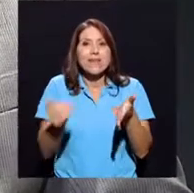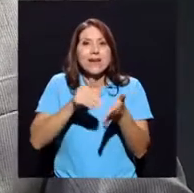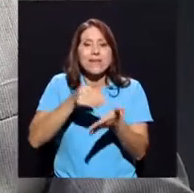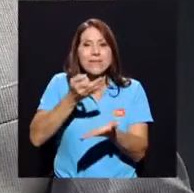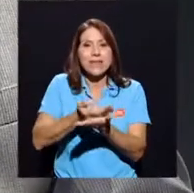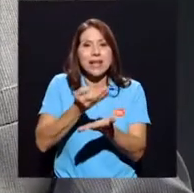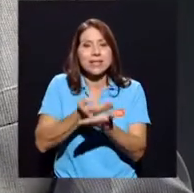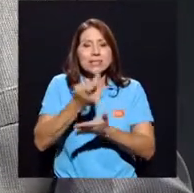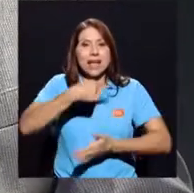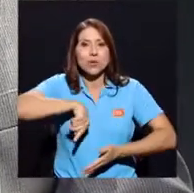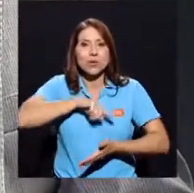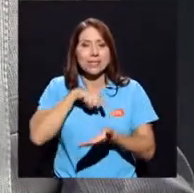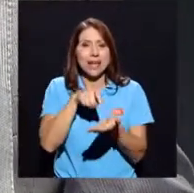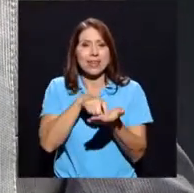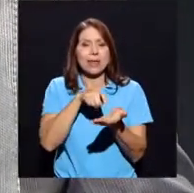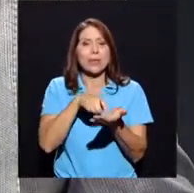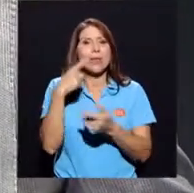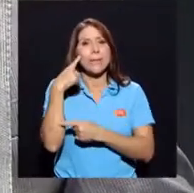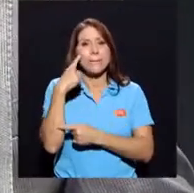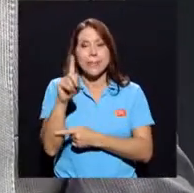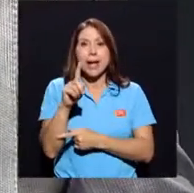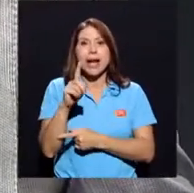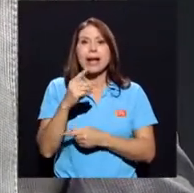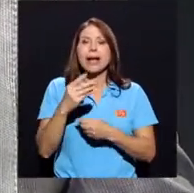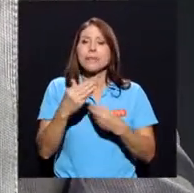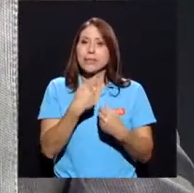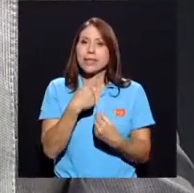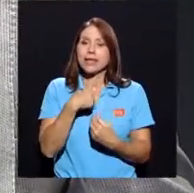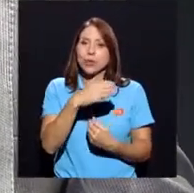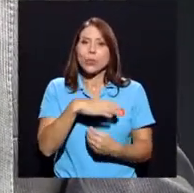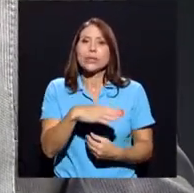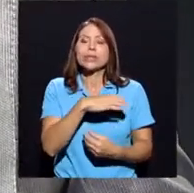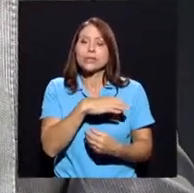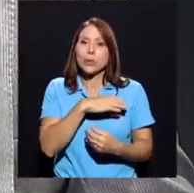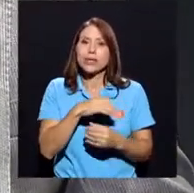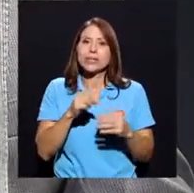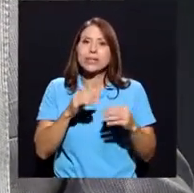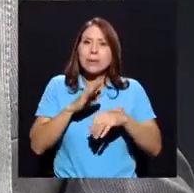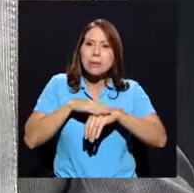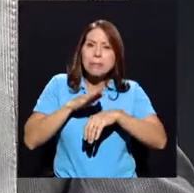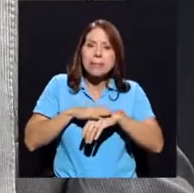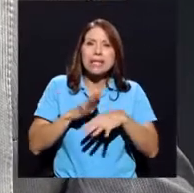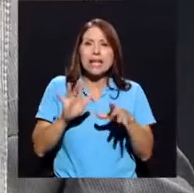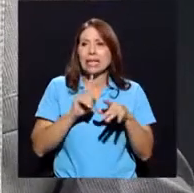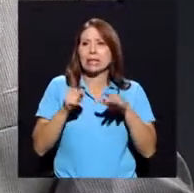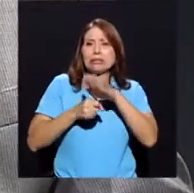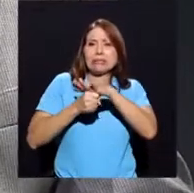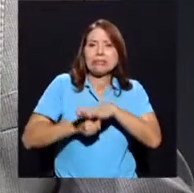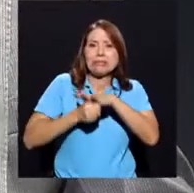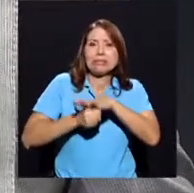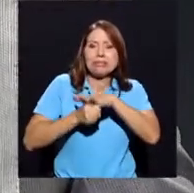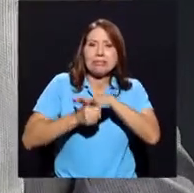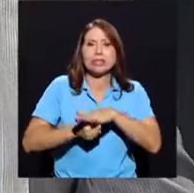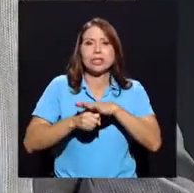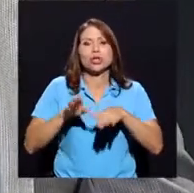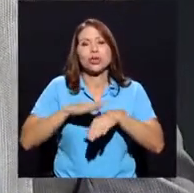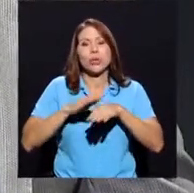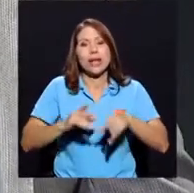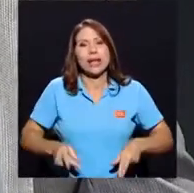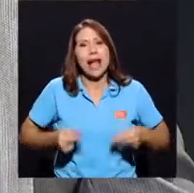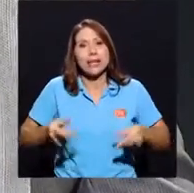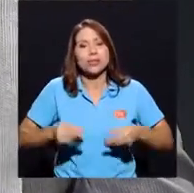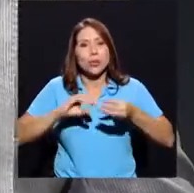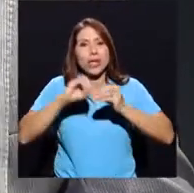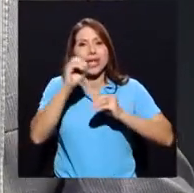deuda para liberar condiciones que nos permitan quitar un poco de presión sobre gastos de intereses como